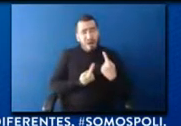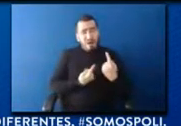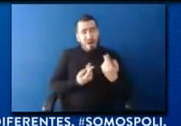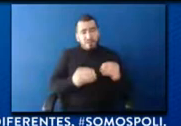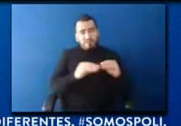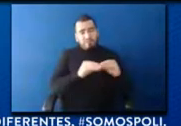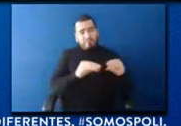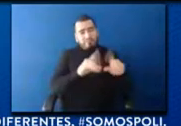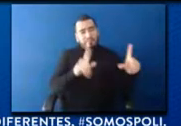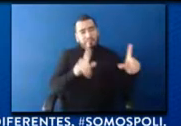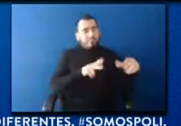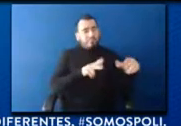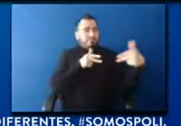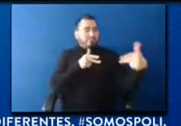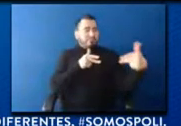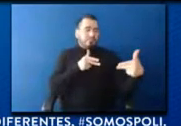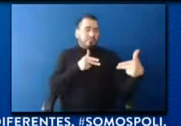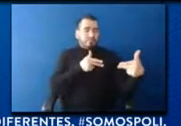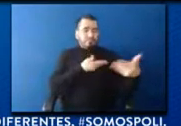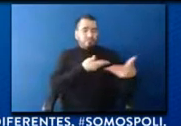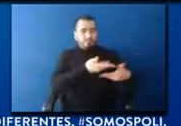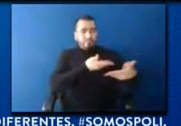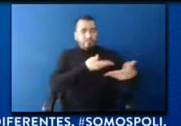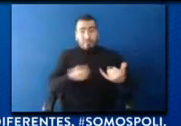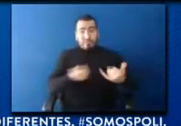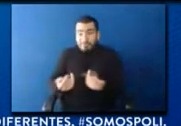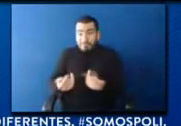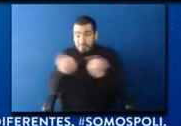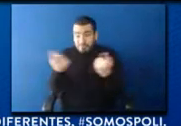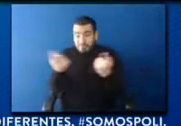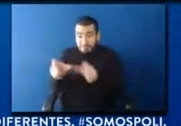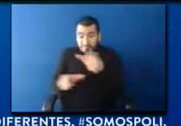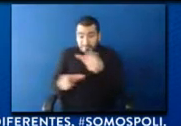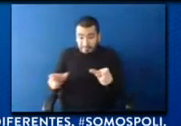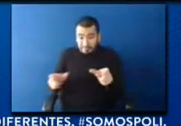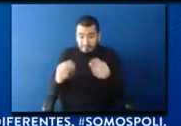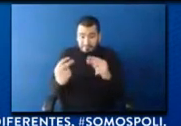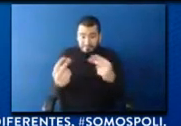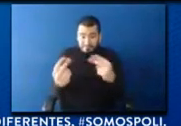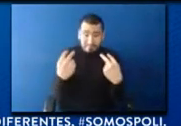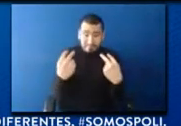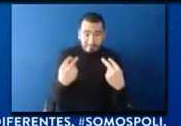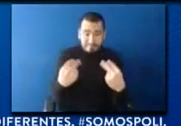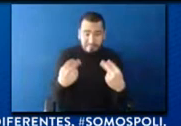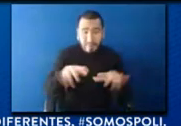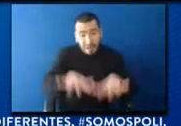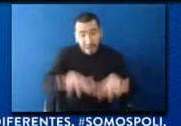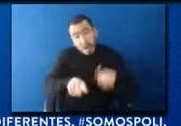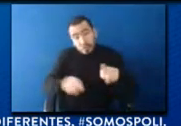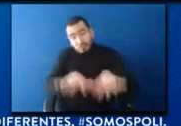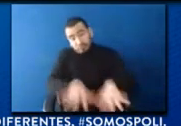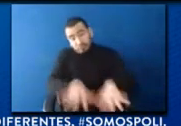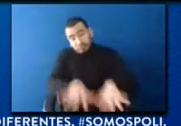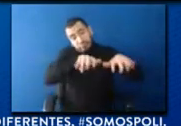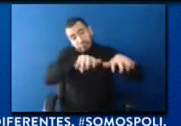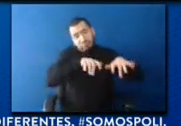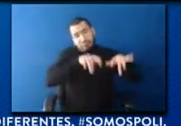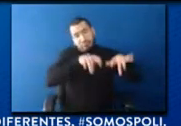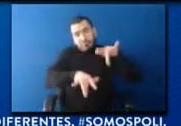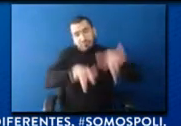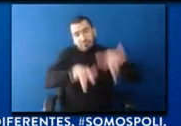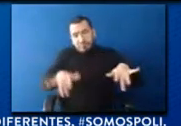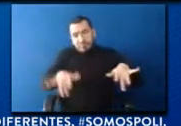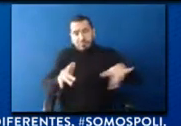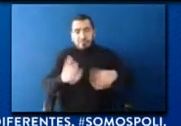Hoy muchas personas seguramente nos están viendo, algunos aquí presentes, a los cuales agradezco su asistencia, y muy seguramente otro gran número de